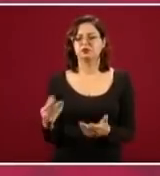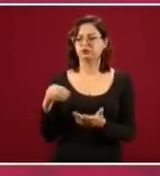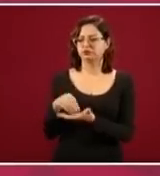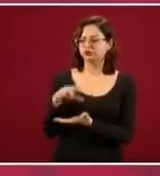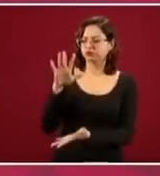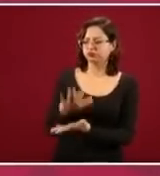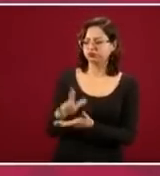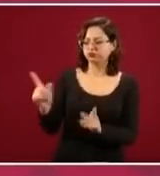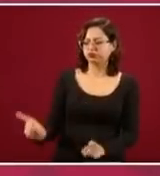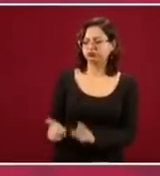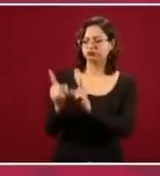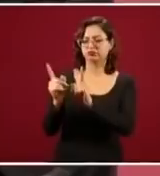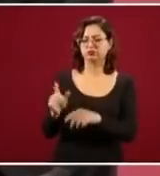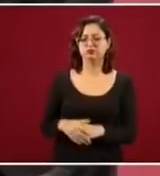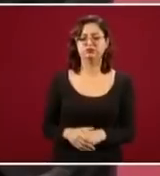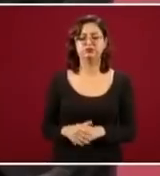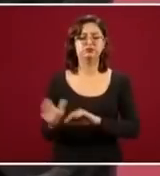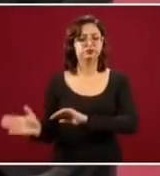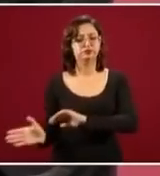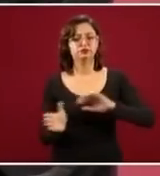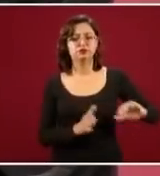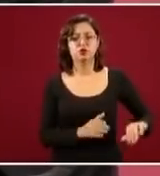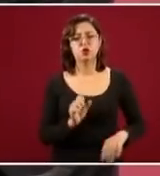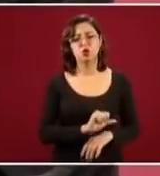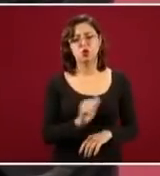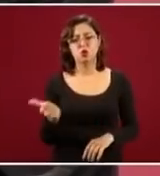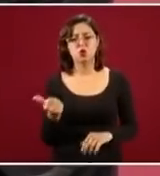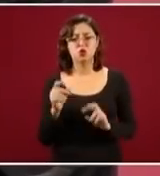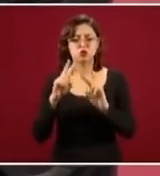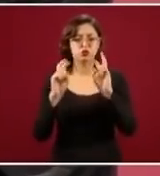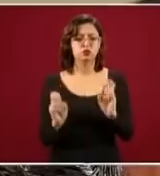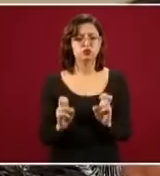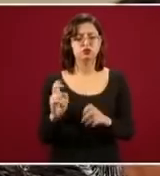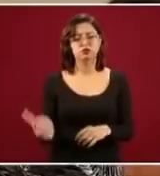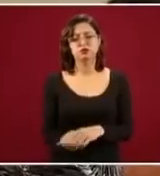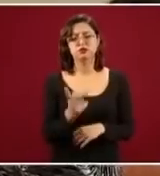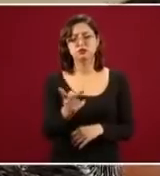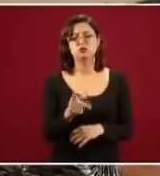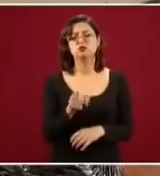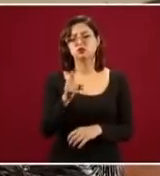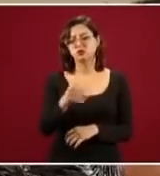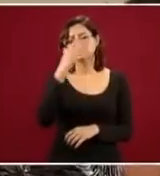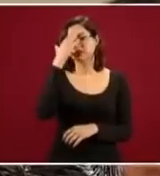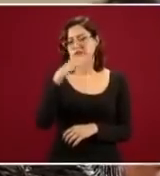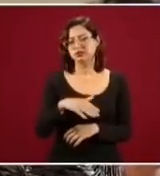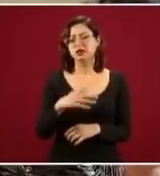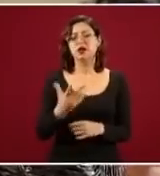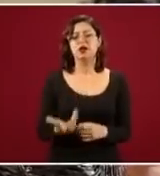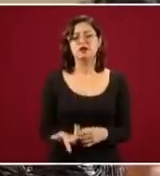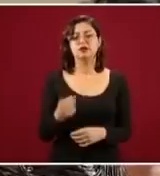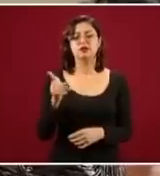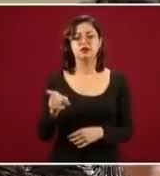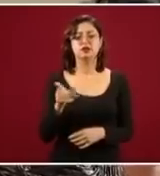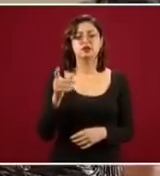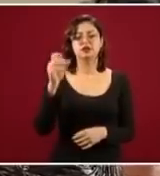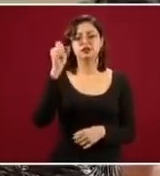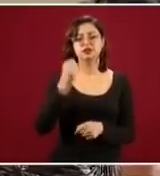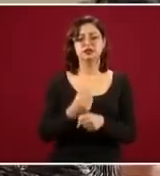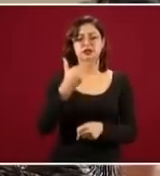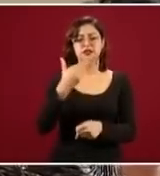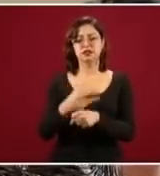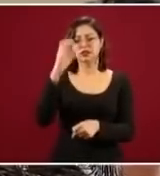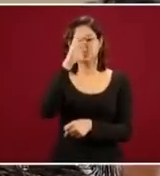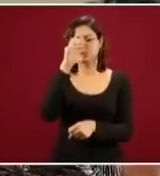encontrar. Y en otro orden de ideas, si me permite, ¿sabe usted, señor presidente, por qué la Secretaría de Cultura